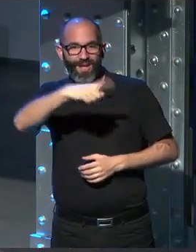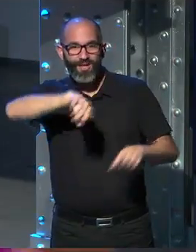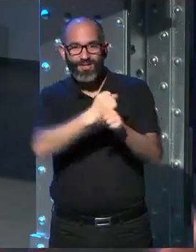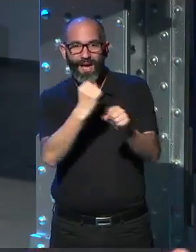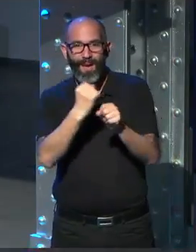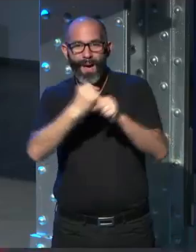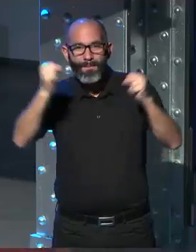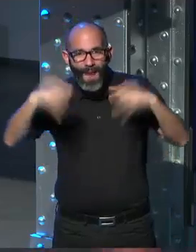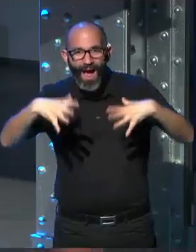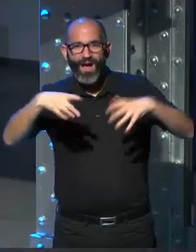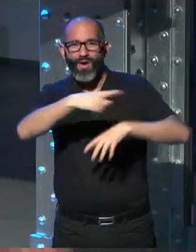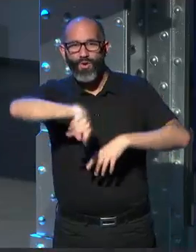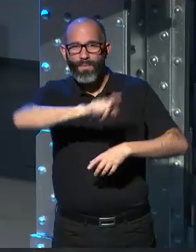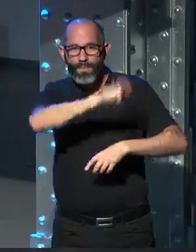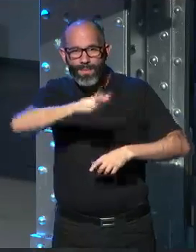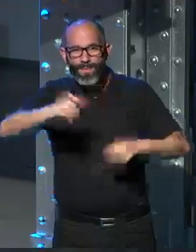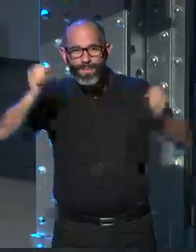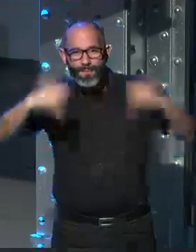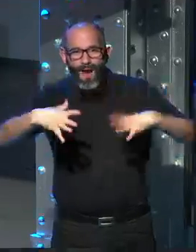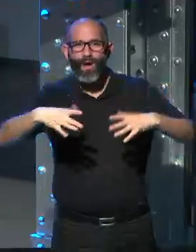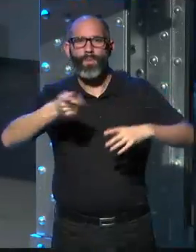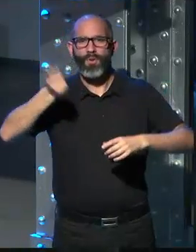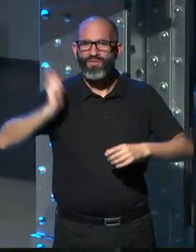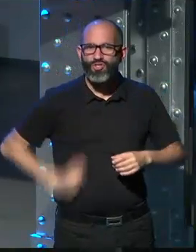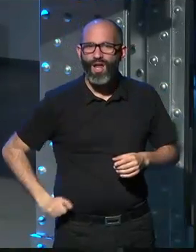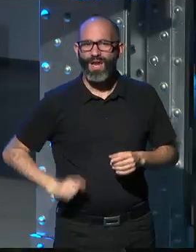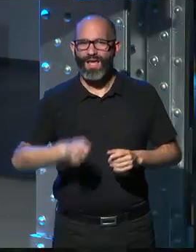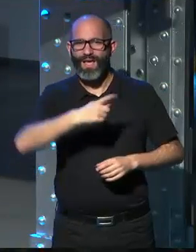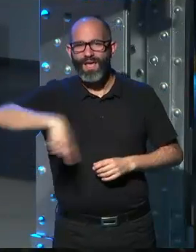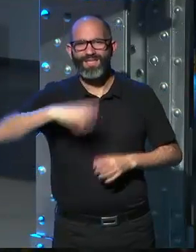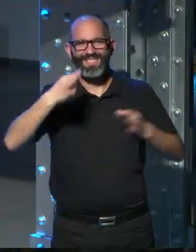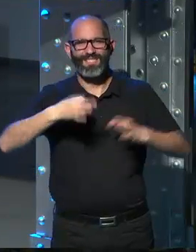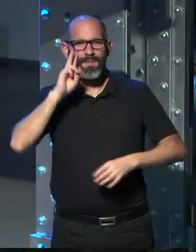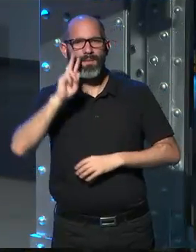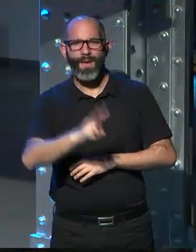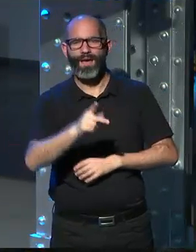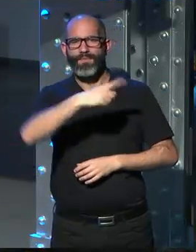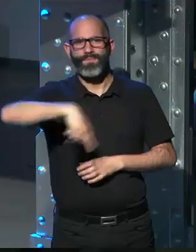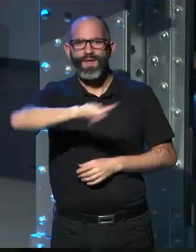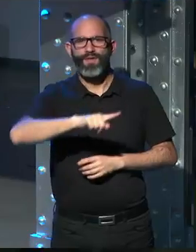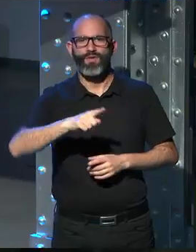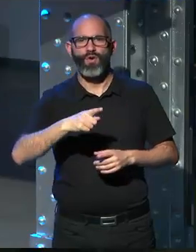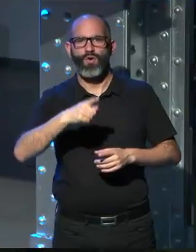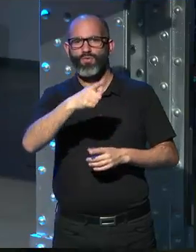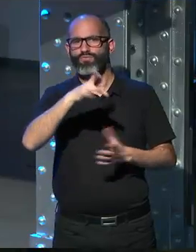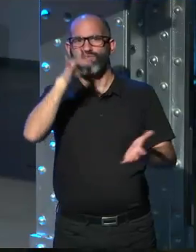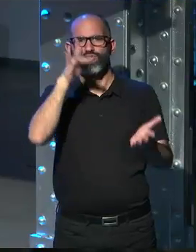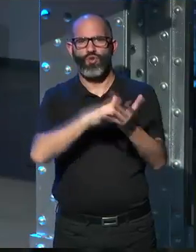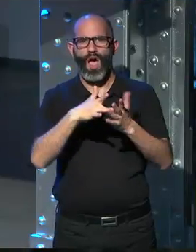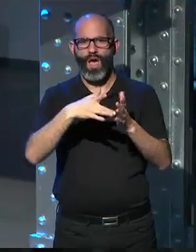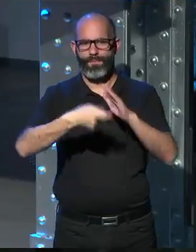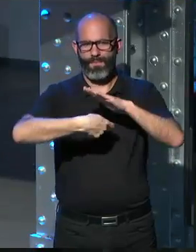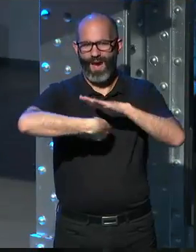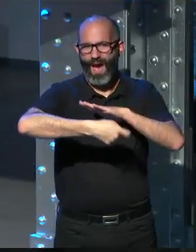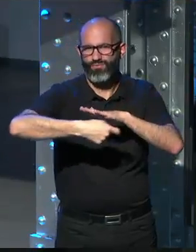incluso pues incluso y especialmente magos profesionales, siempre los ves constantemente con un mazo de cartas,